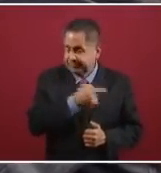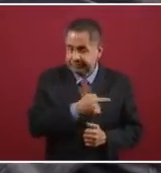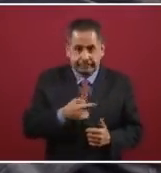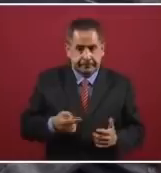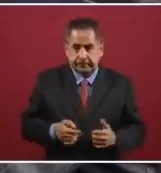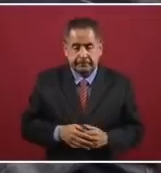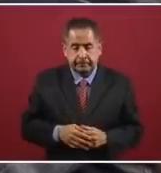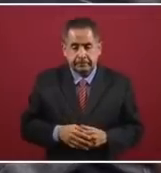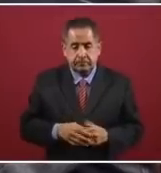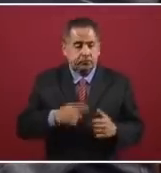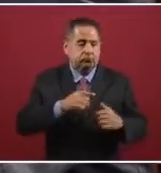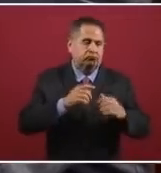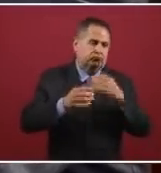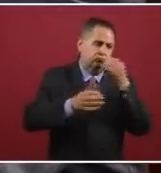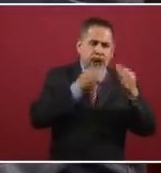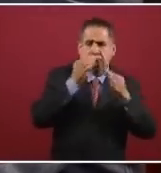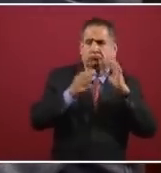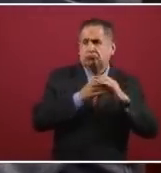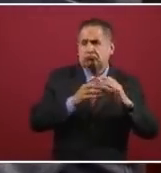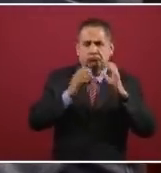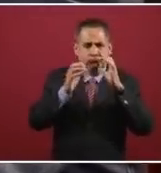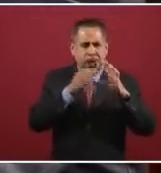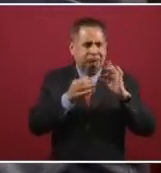de comunicadores